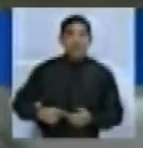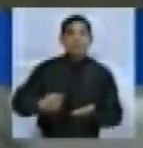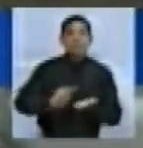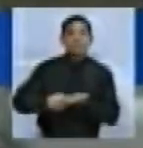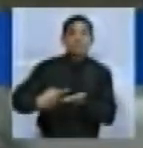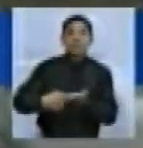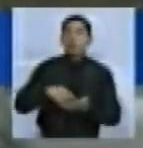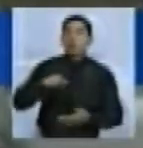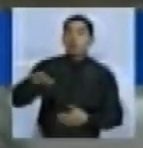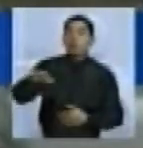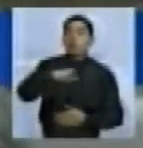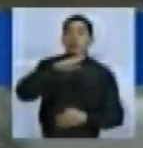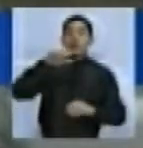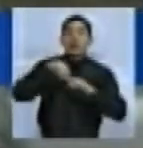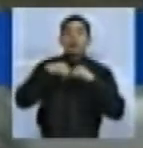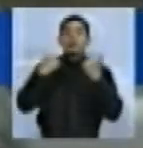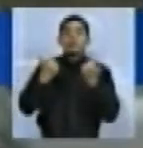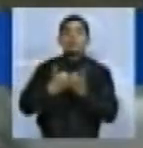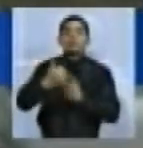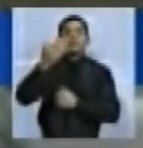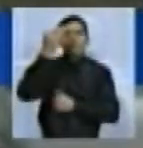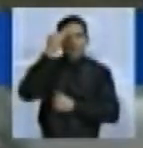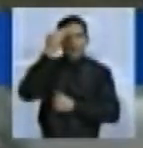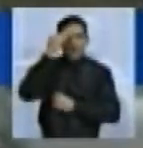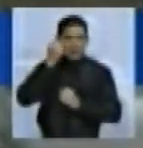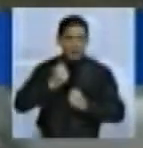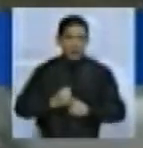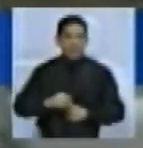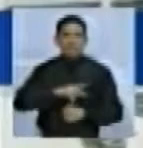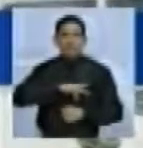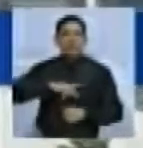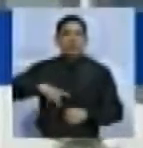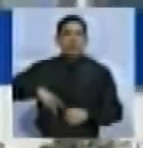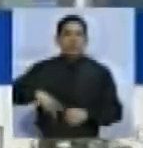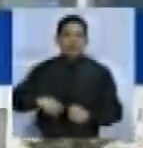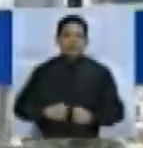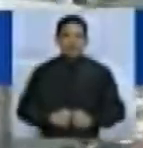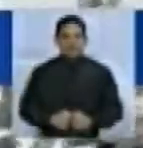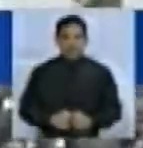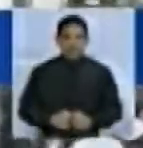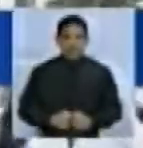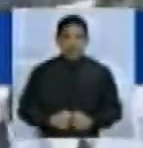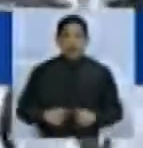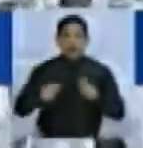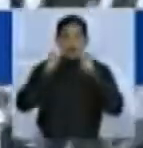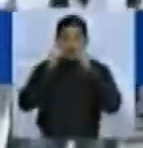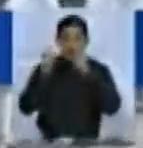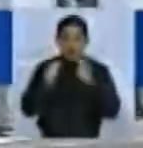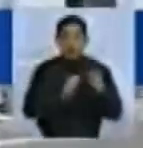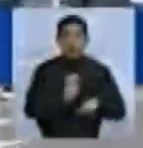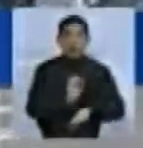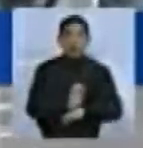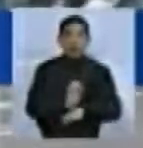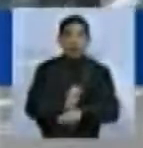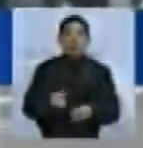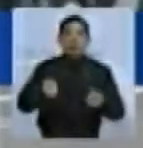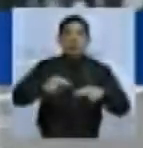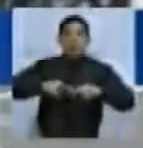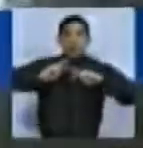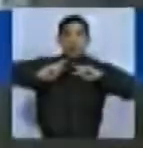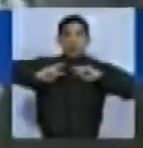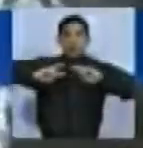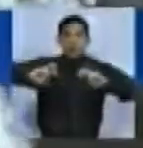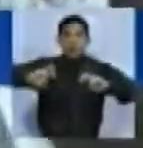que ustedes como legisladores conocen, es muy personal. En la Fiscalía General del Estado se abrió una